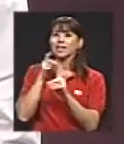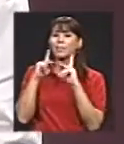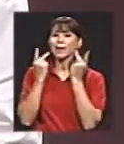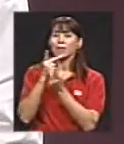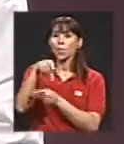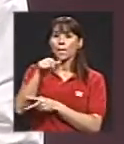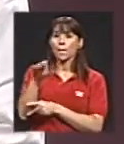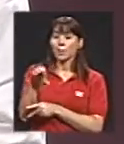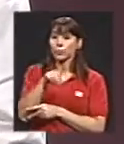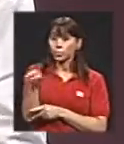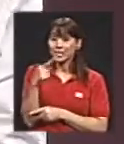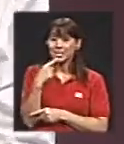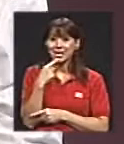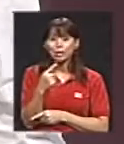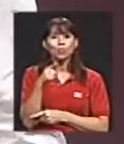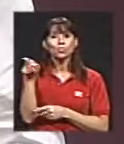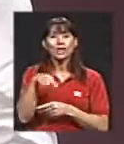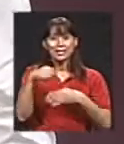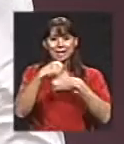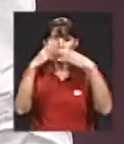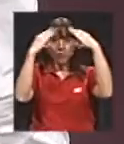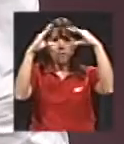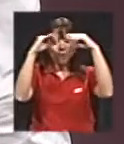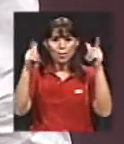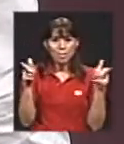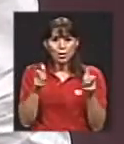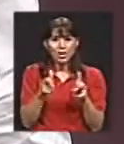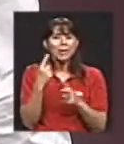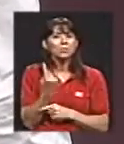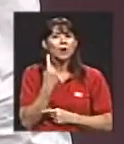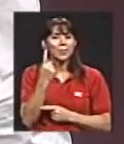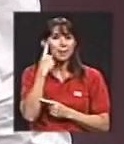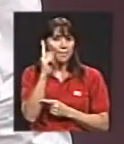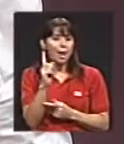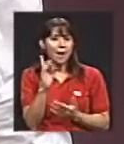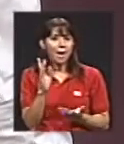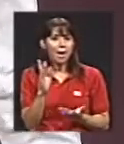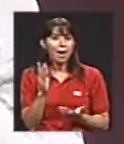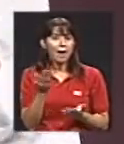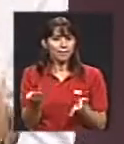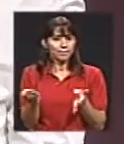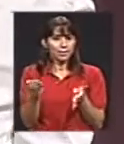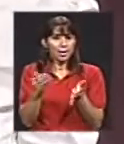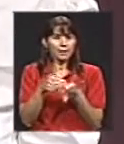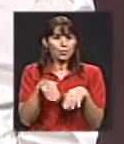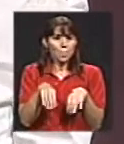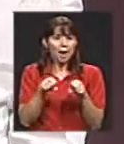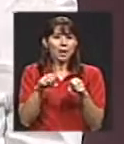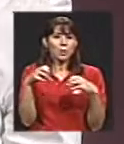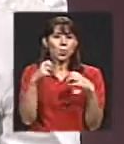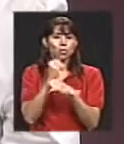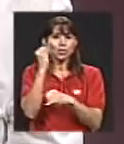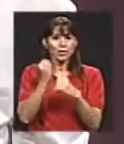elaboraron un informe de minoría solamente para para retomar la información que elaboró va bien que presentó las conclusiones finales que se